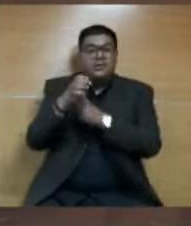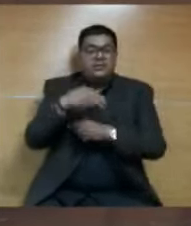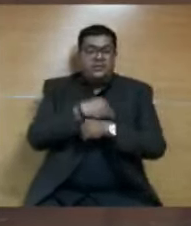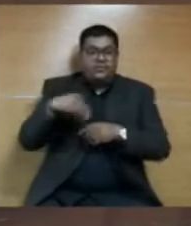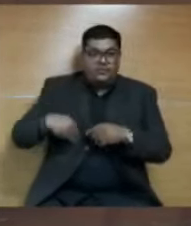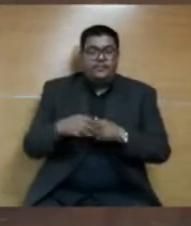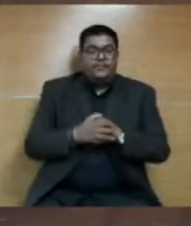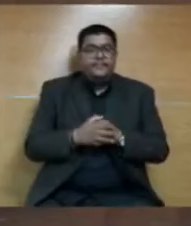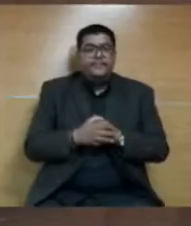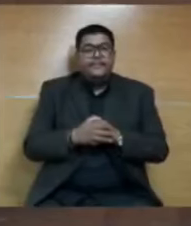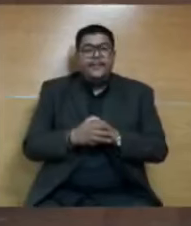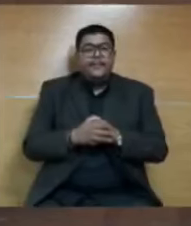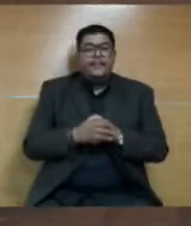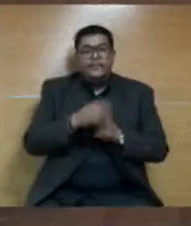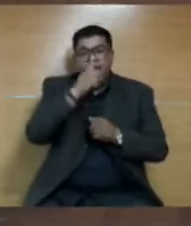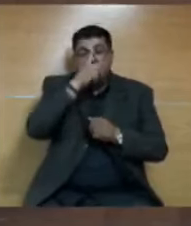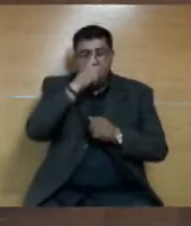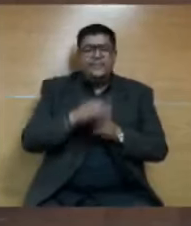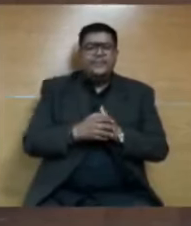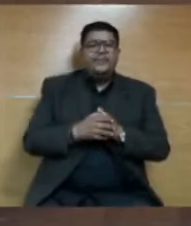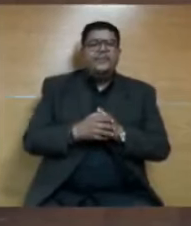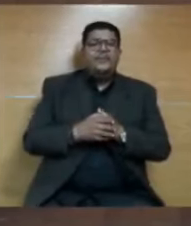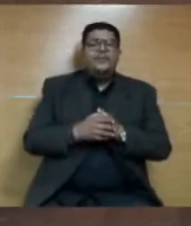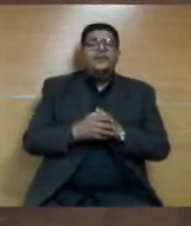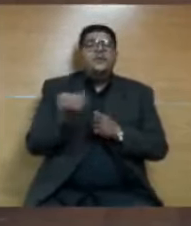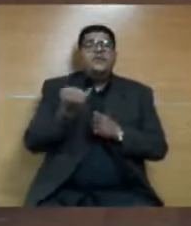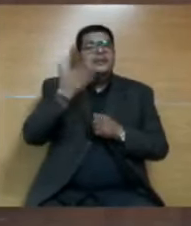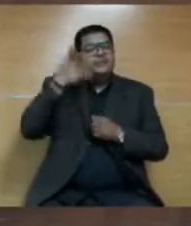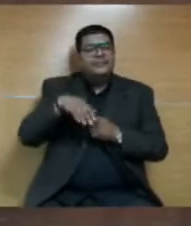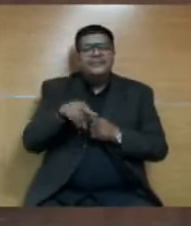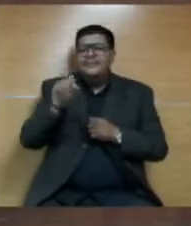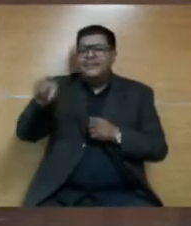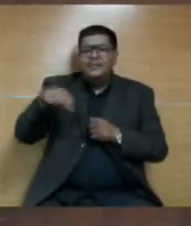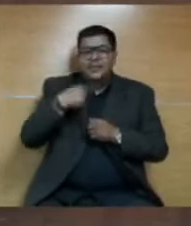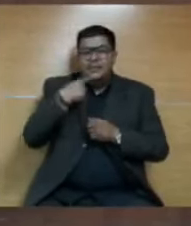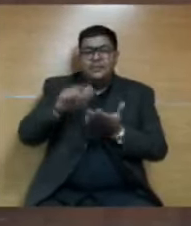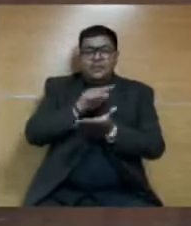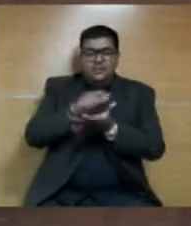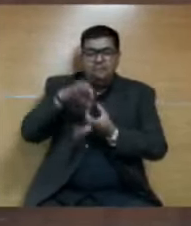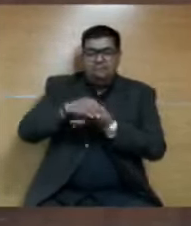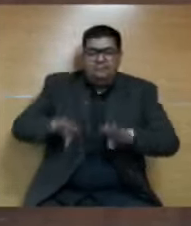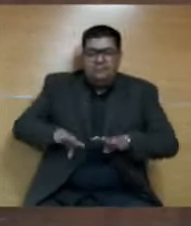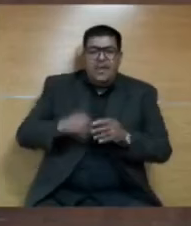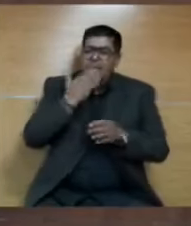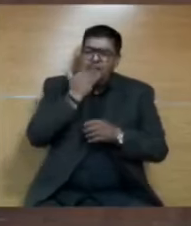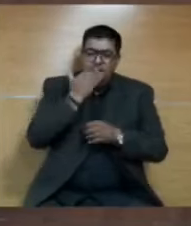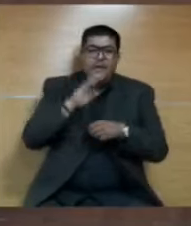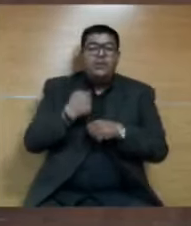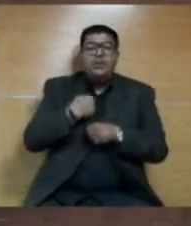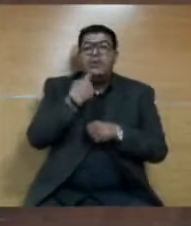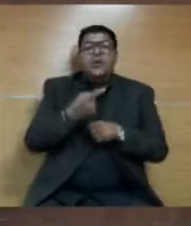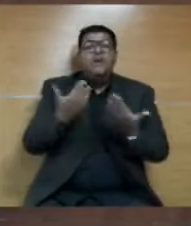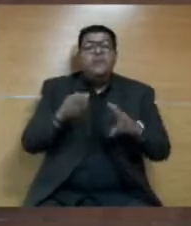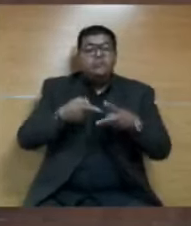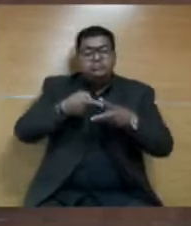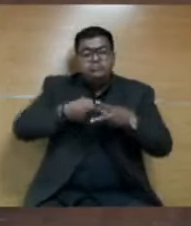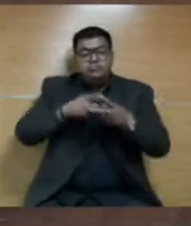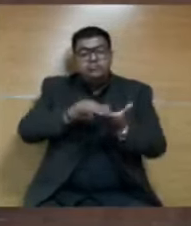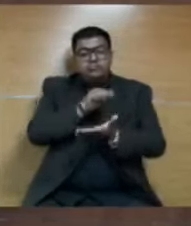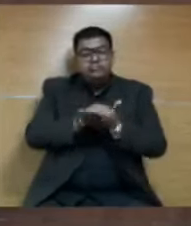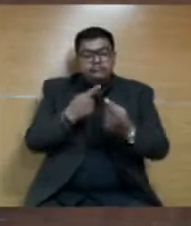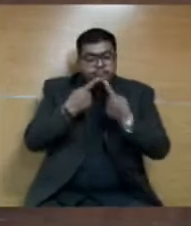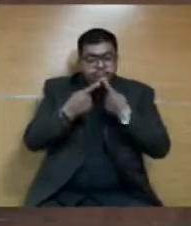Municipal. Por otra parte, se propone calificar como infundado el agravio consistente en que en la sesión de cómputo municipal